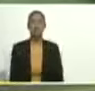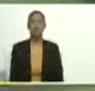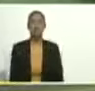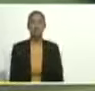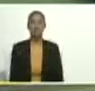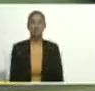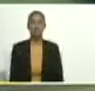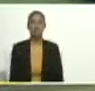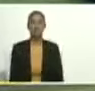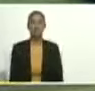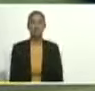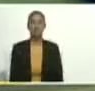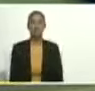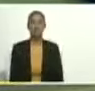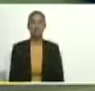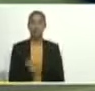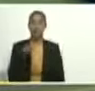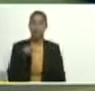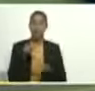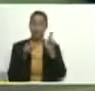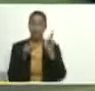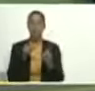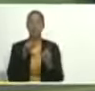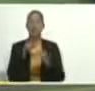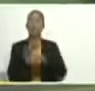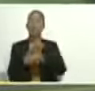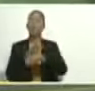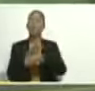don Nahum, tiene cara cansado Nahum.